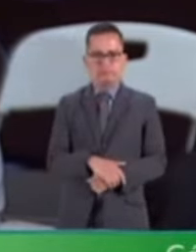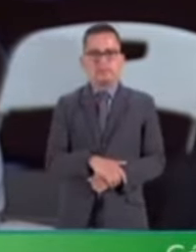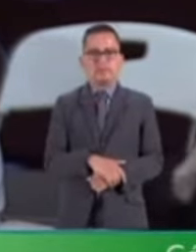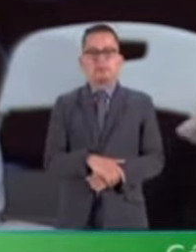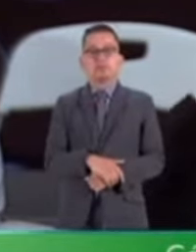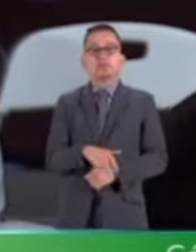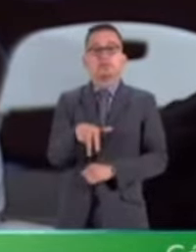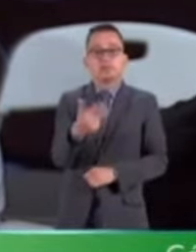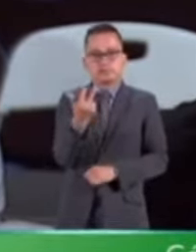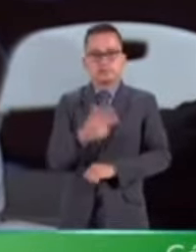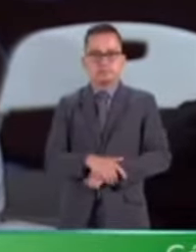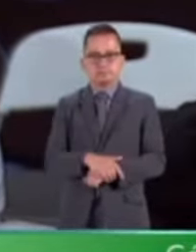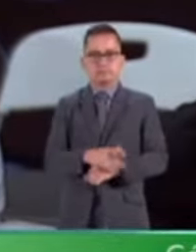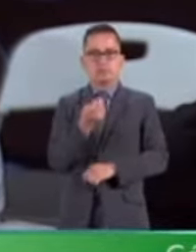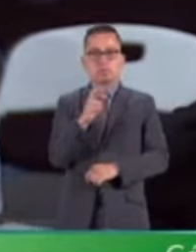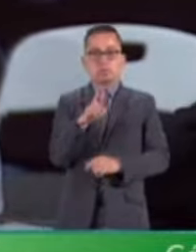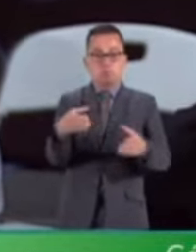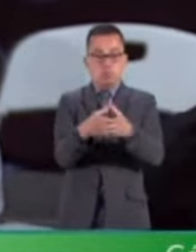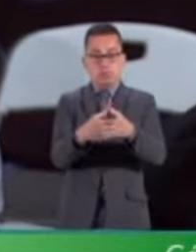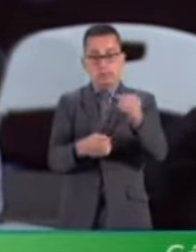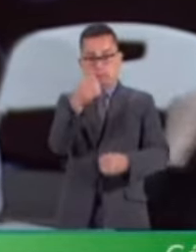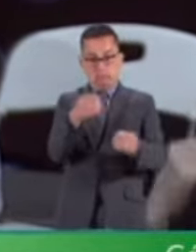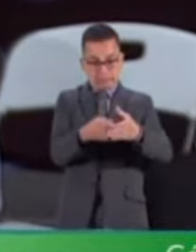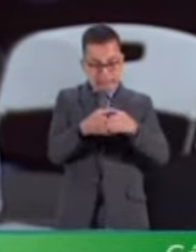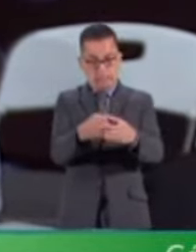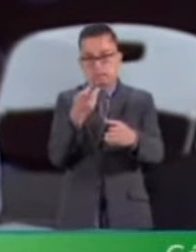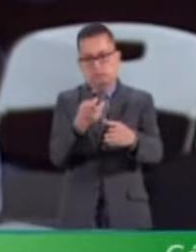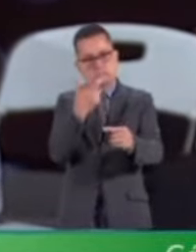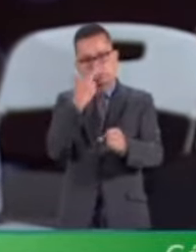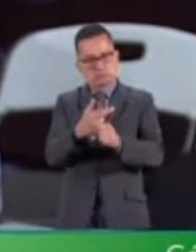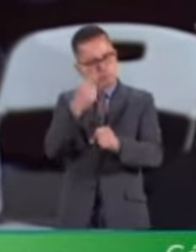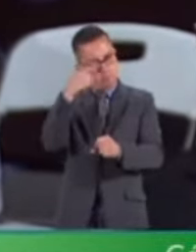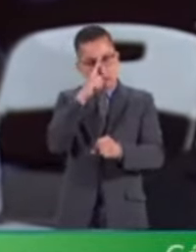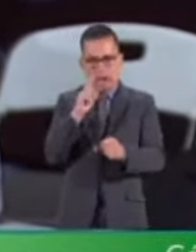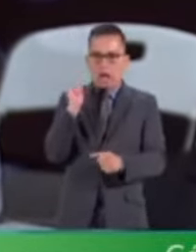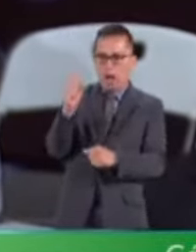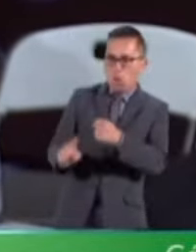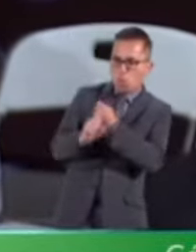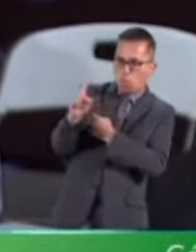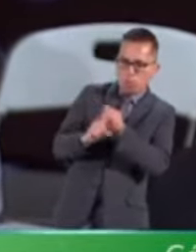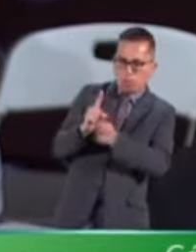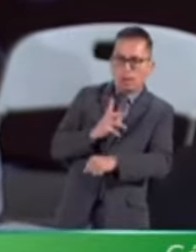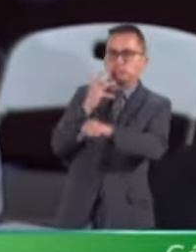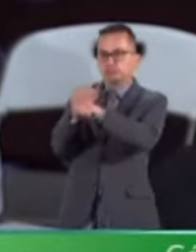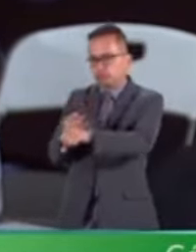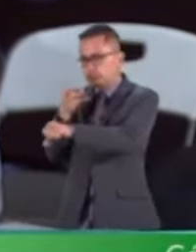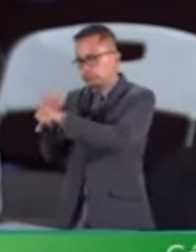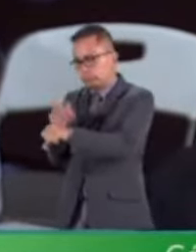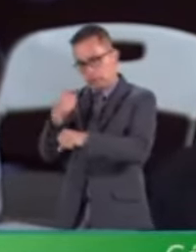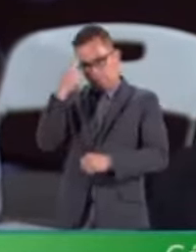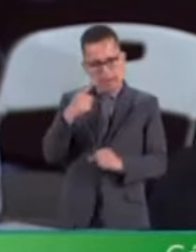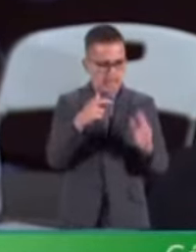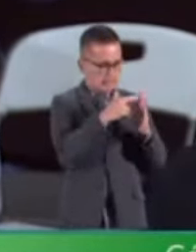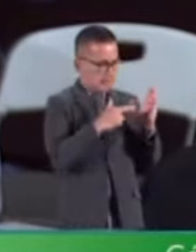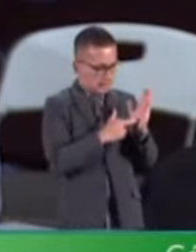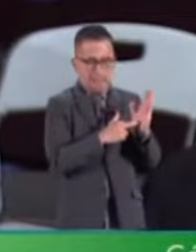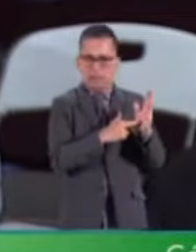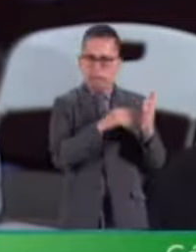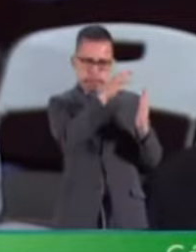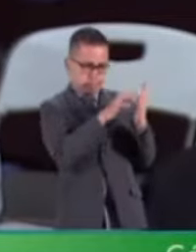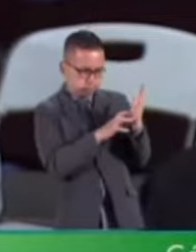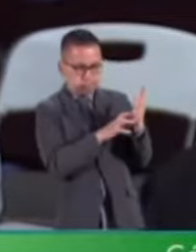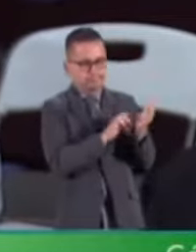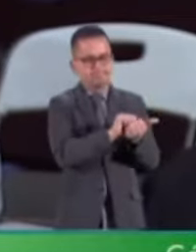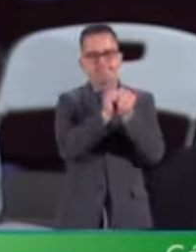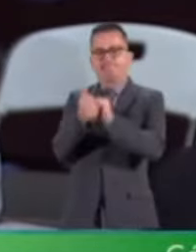Poder Judicial seguirá como el resolutor de los conflictos y principal intérprete de las normas. Décimo